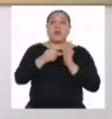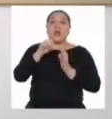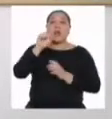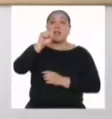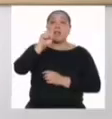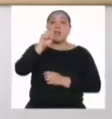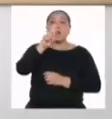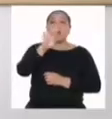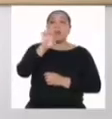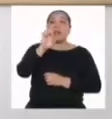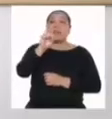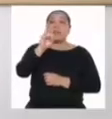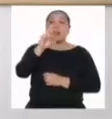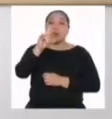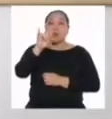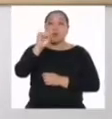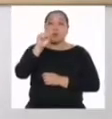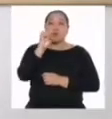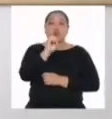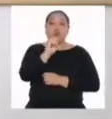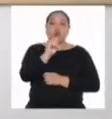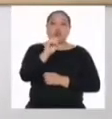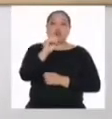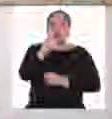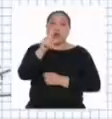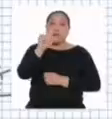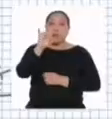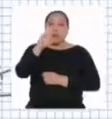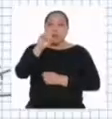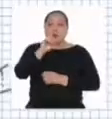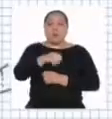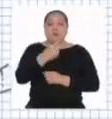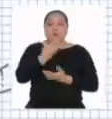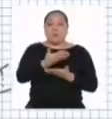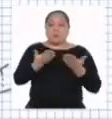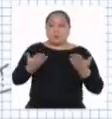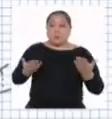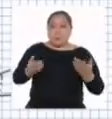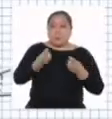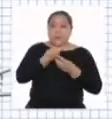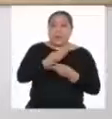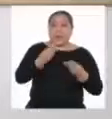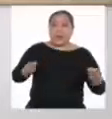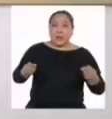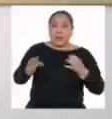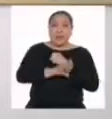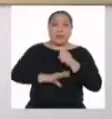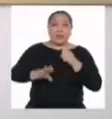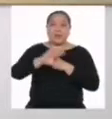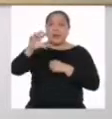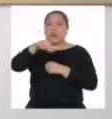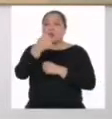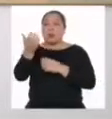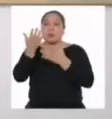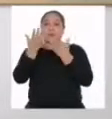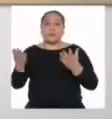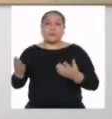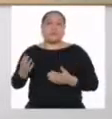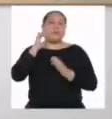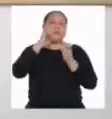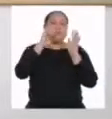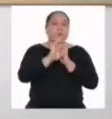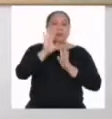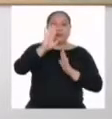residuos sólidos como materia prima para otras industrias. Por ello, en primer lugar, desde la casa o